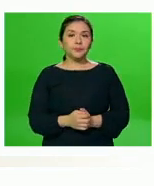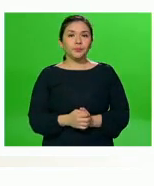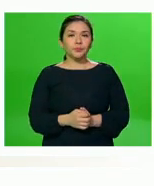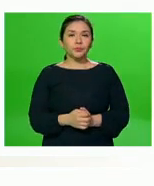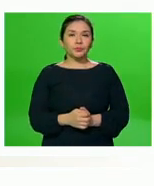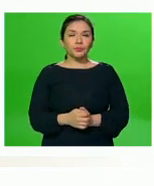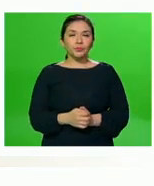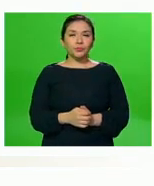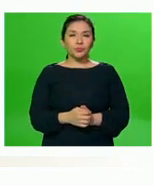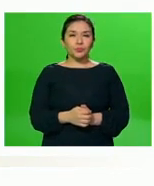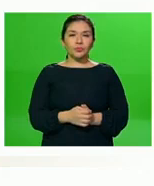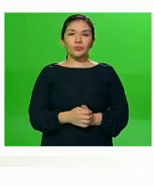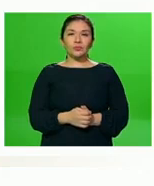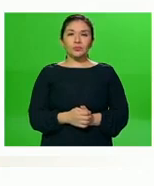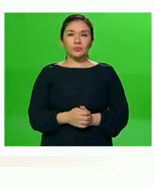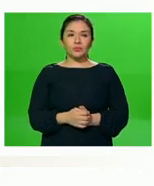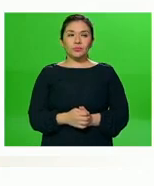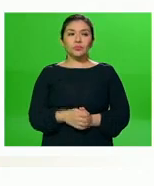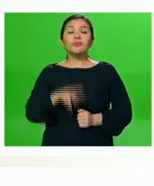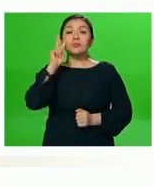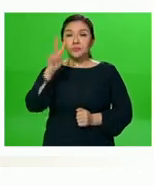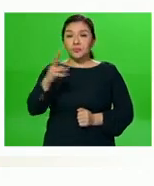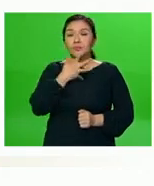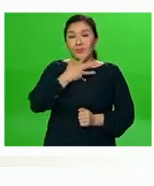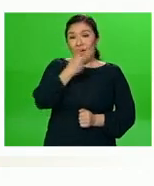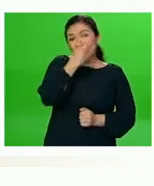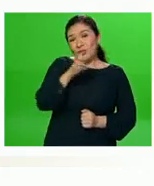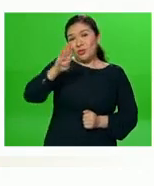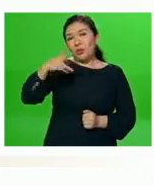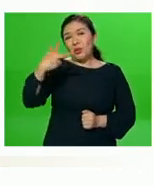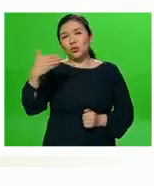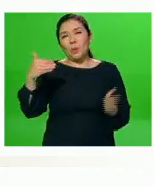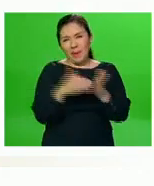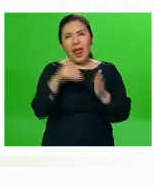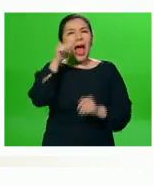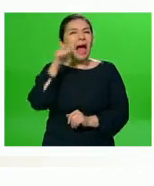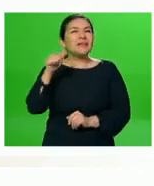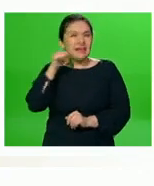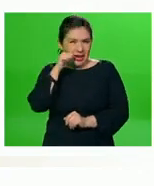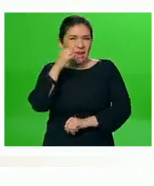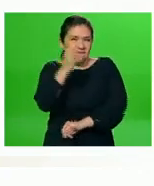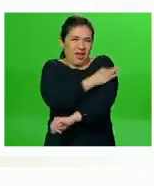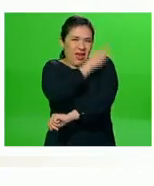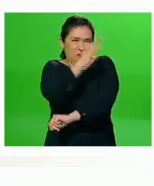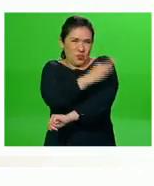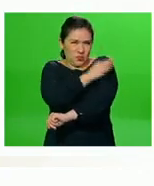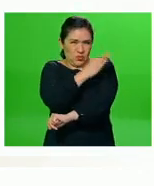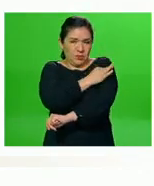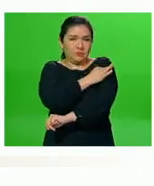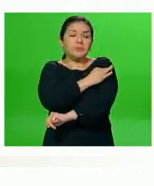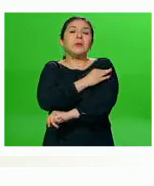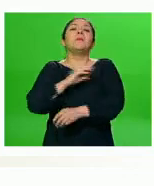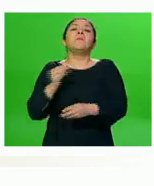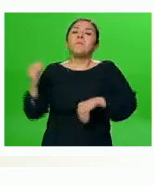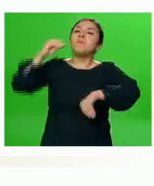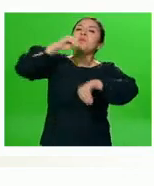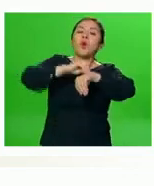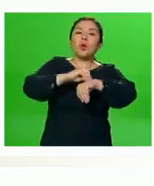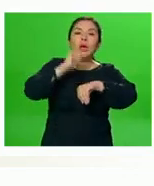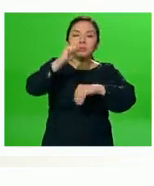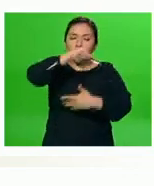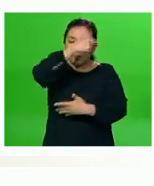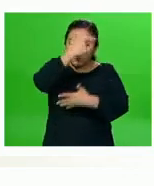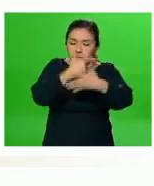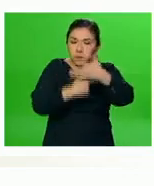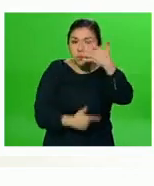diapositiva vamos a sumar esas 298 mil 37 dosis aplicadas el día de ayer para entonces ahora tener